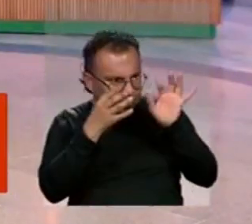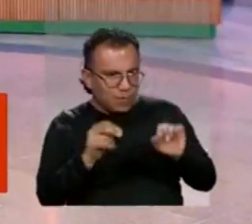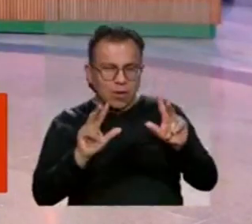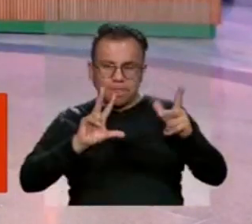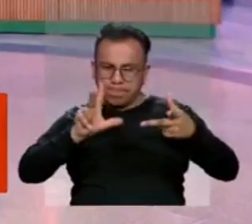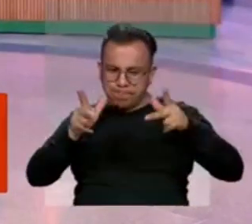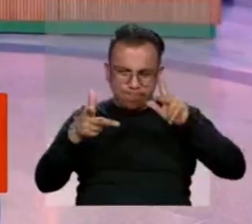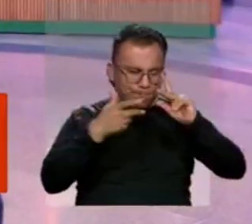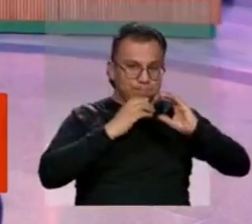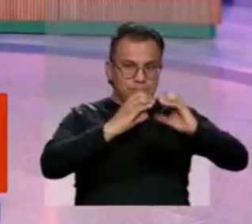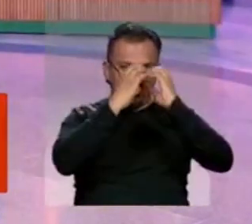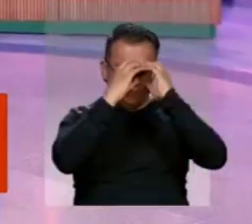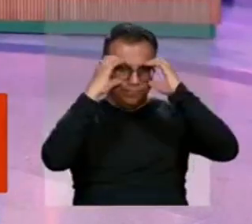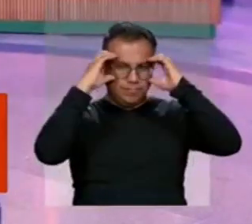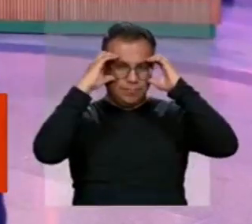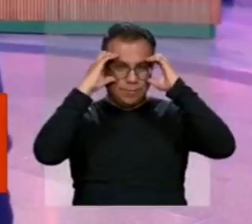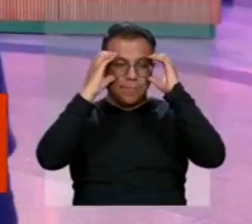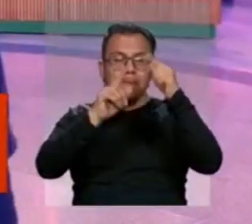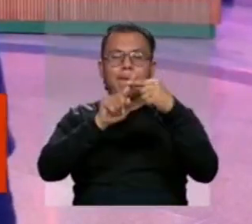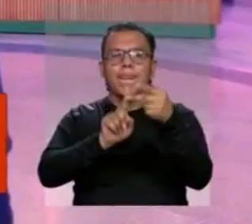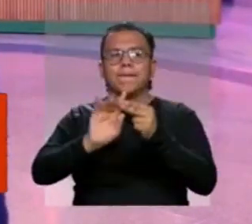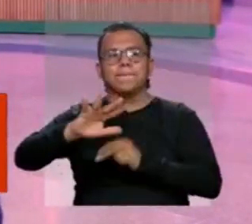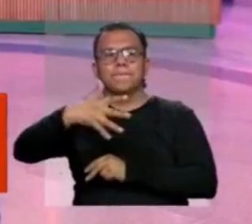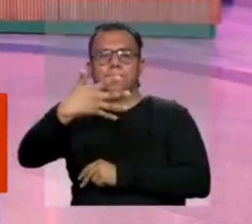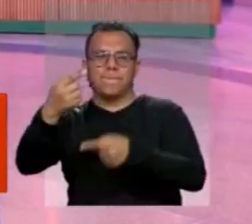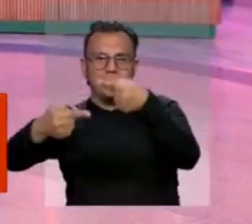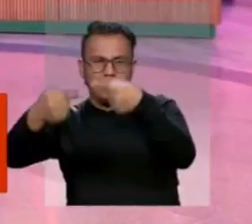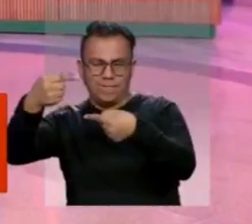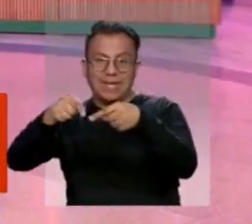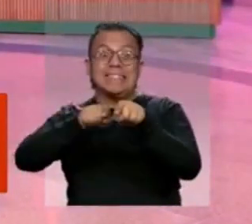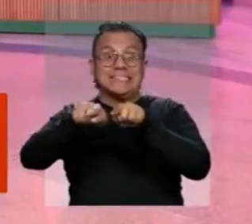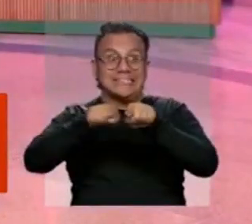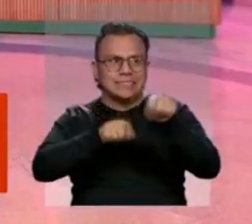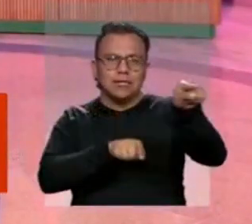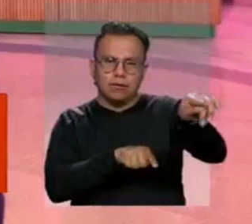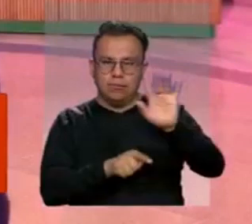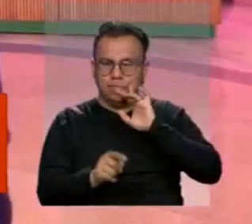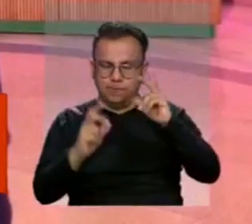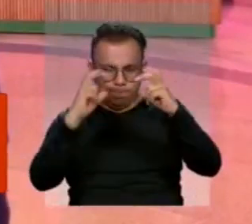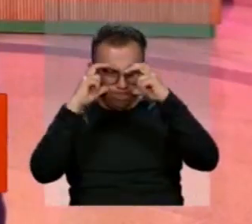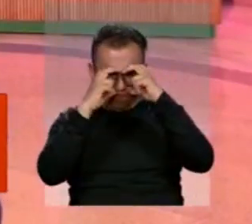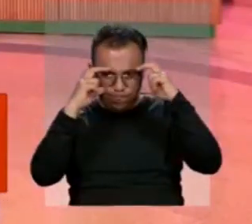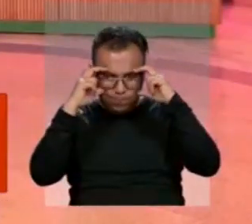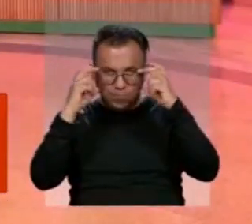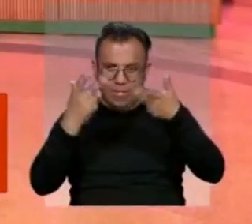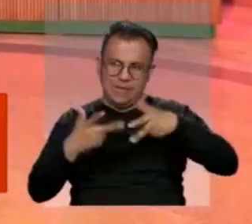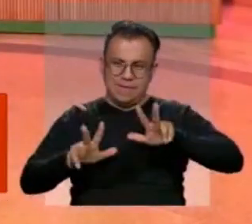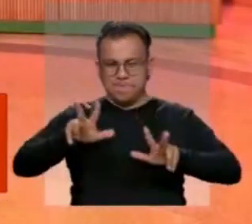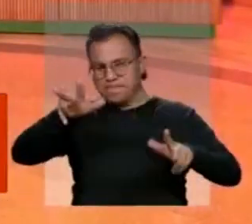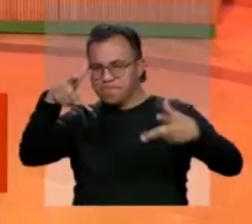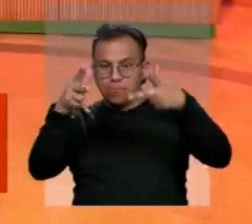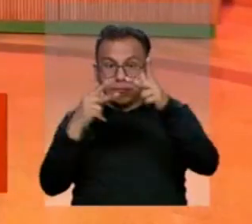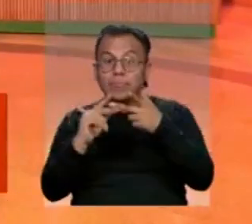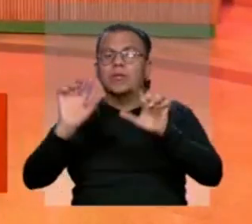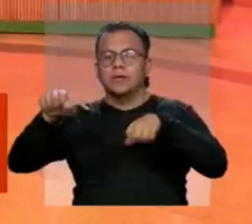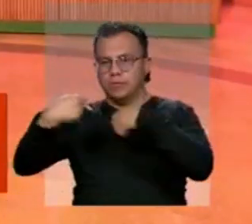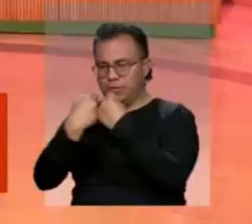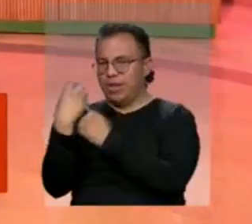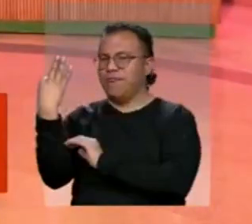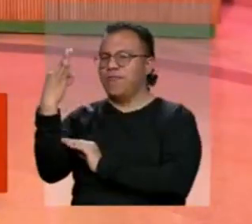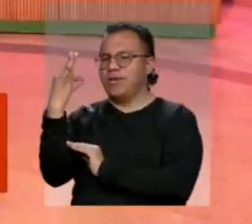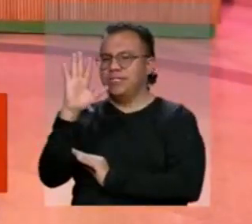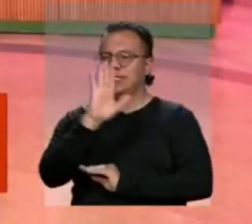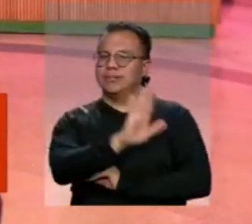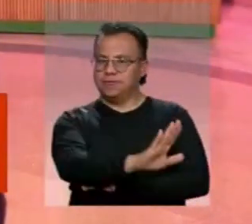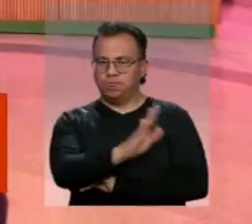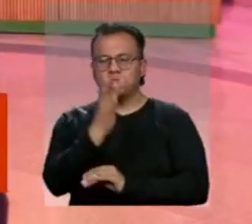virtual. Tenemos una competencia de 5 cortos de realidad virtual. A eso se le suma la Alianza Francesa del Centro.